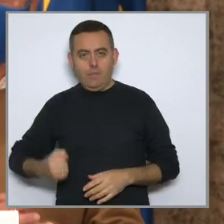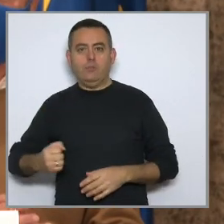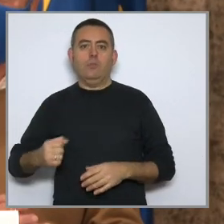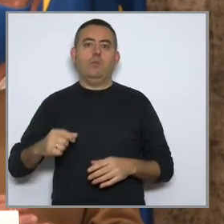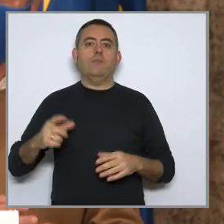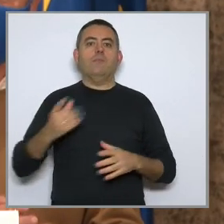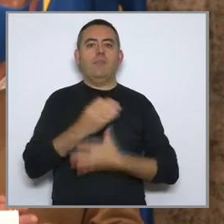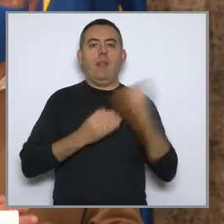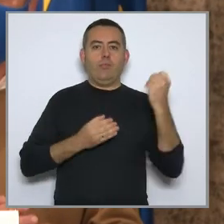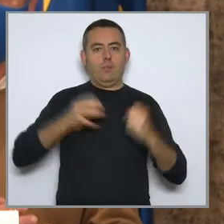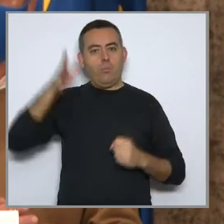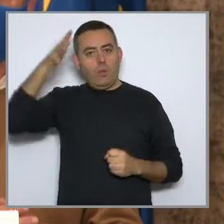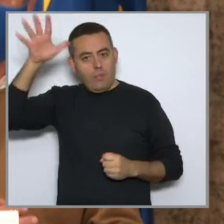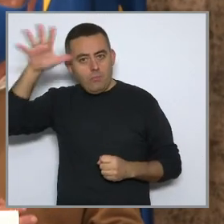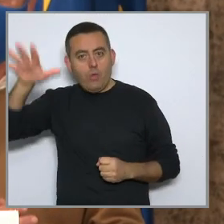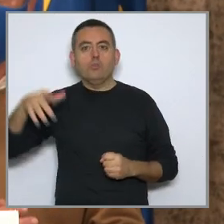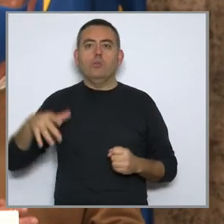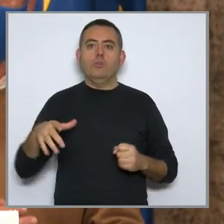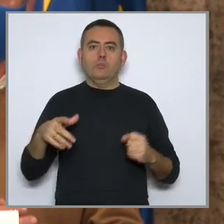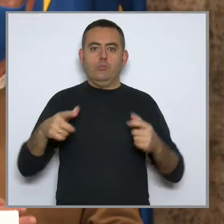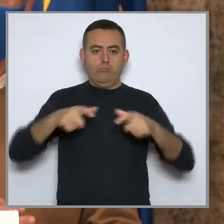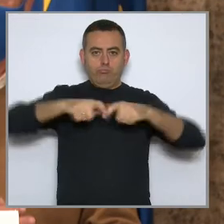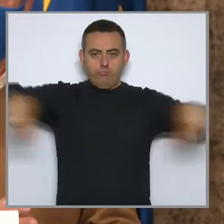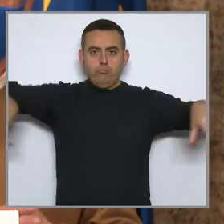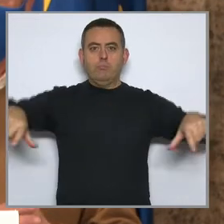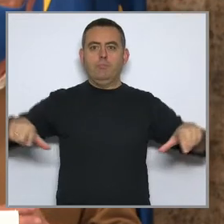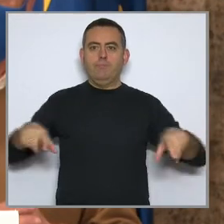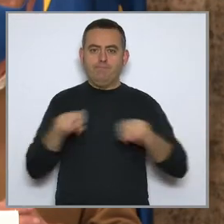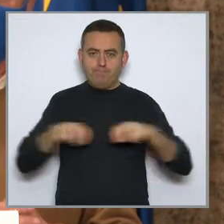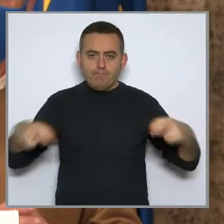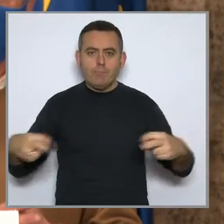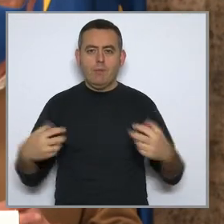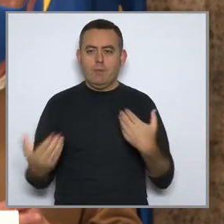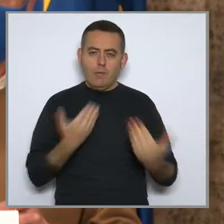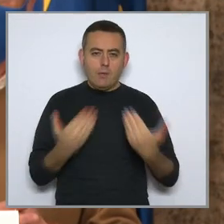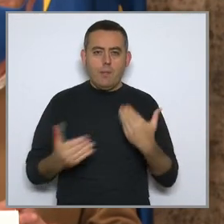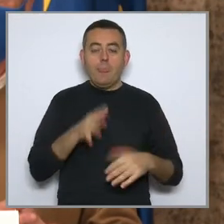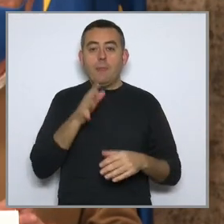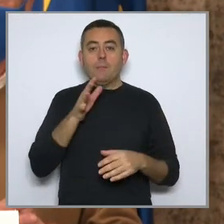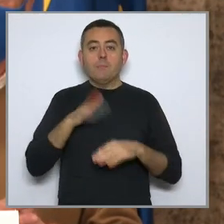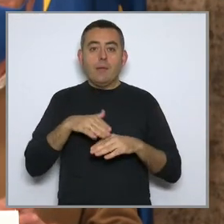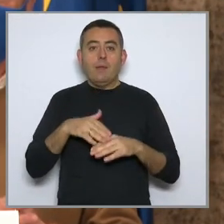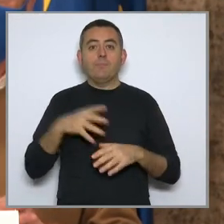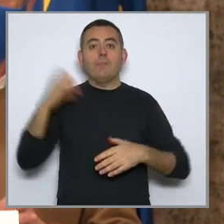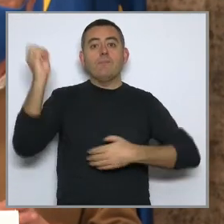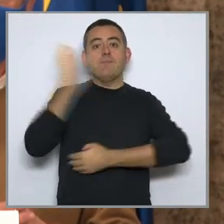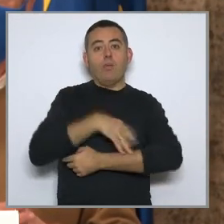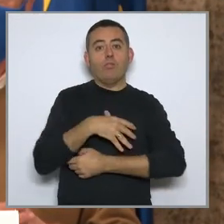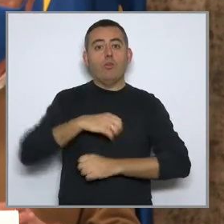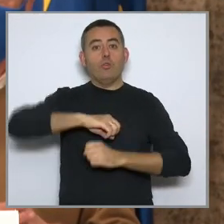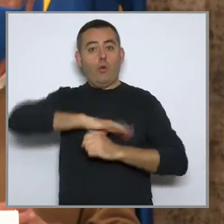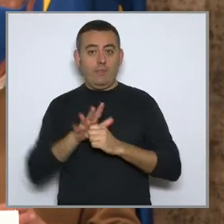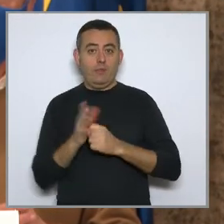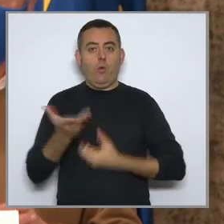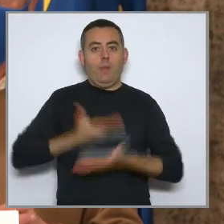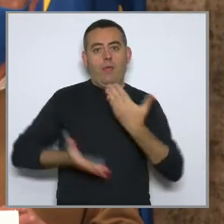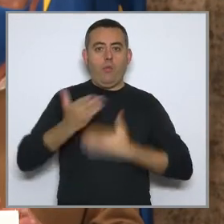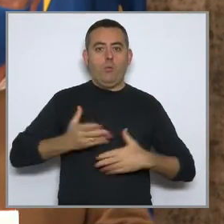Municipios para poner en marcha lo más rápidamente posible el Fondo COVID de Cooperación